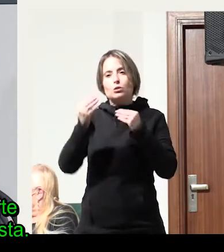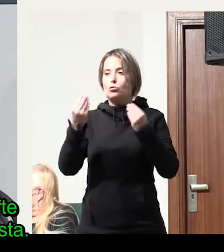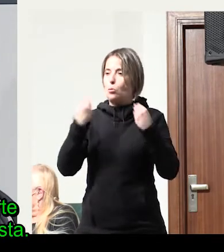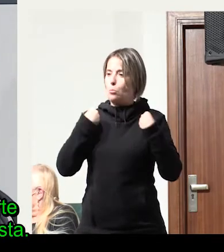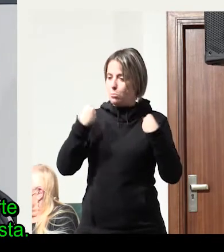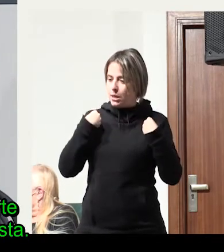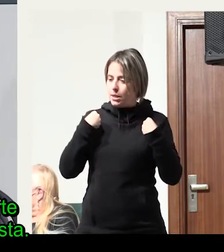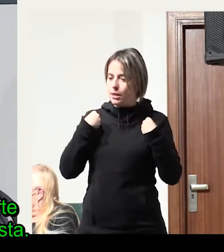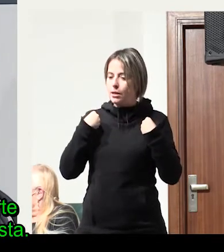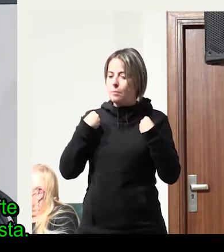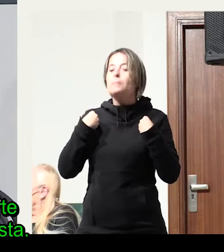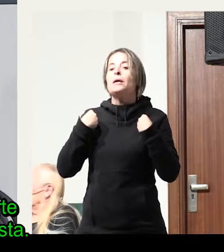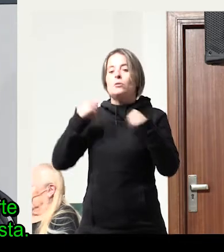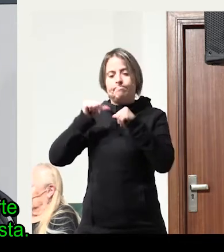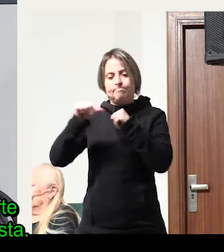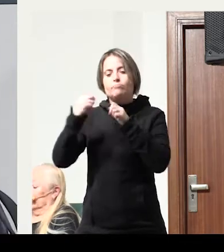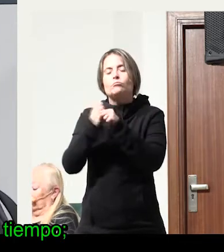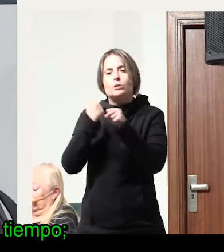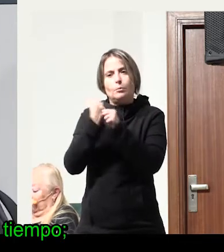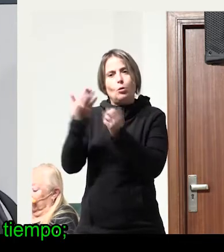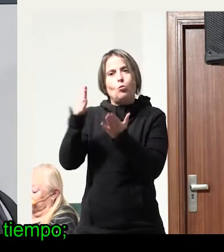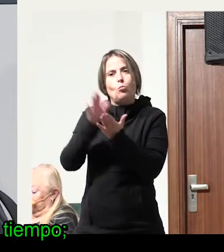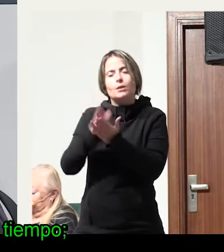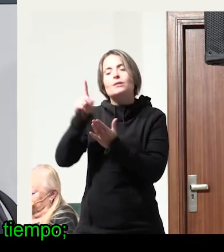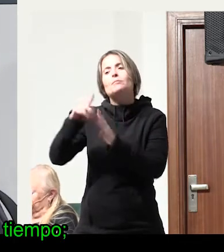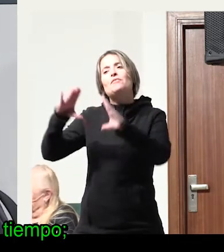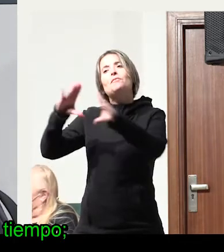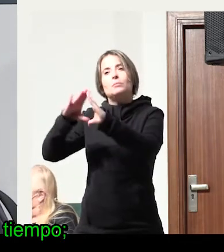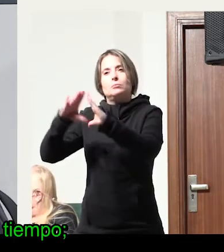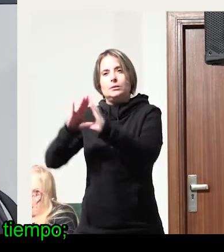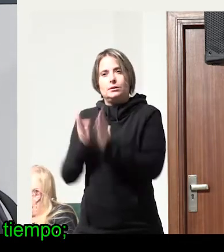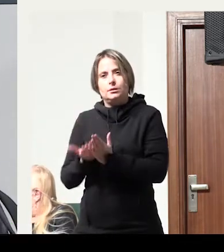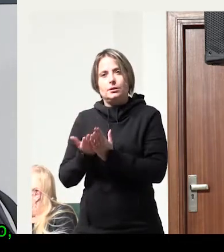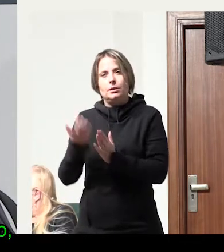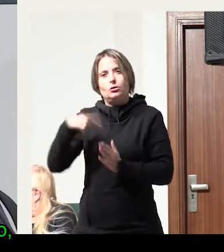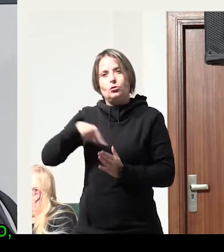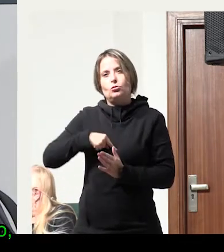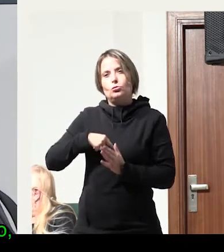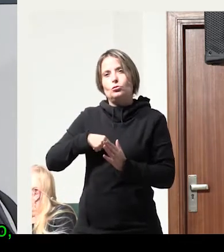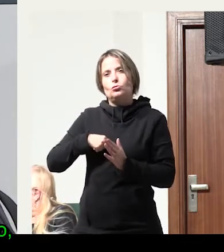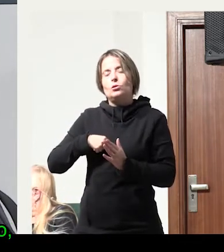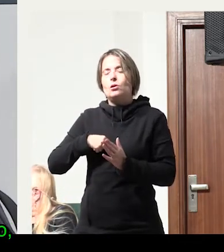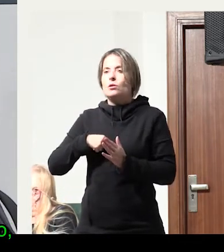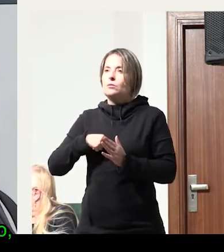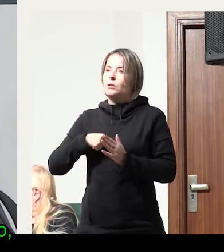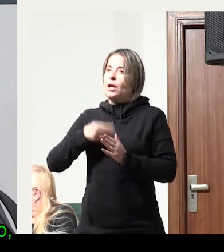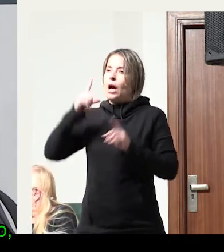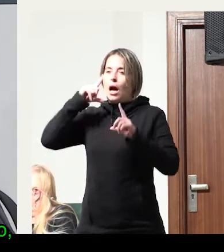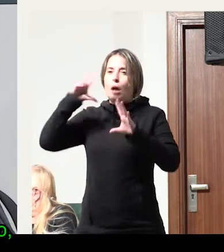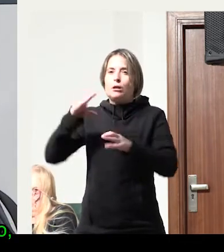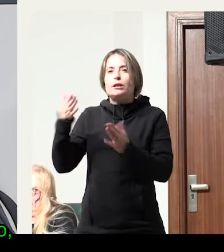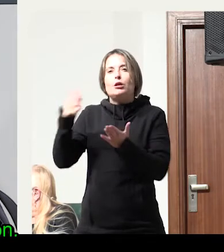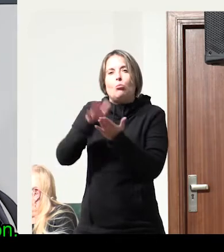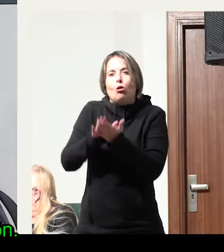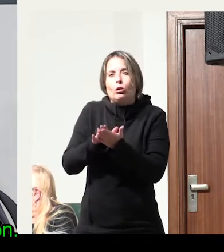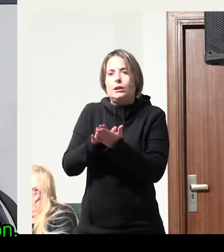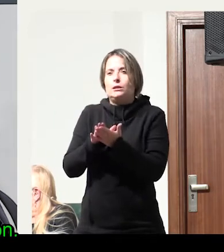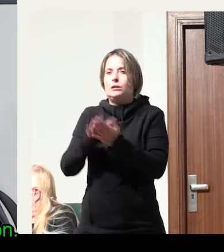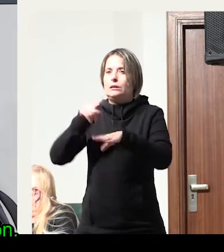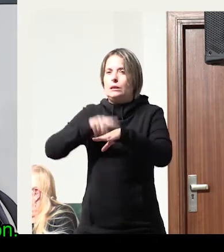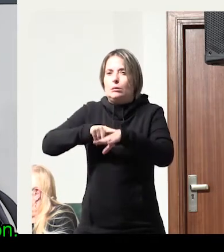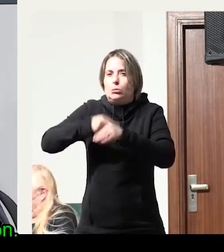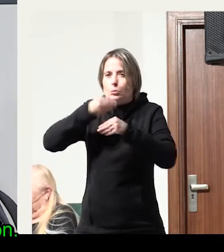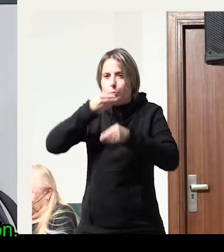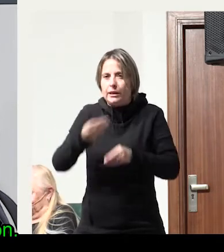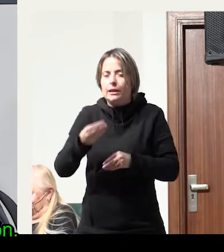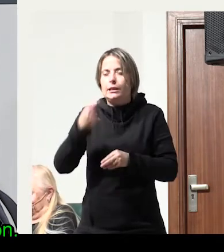trabajar también la muerte desde un punto de vista feminista, y tendremos que aprender a morir a tiempo, tendremos que aprender muchas cosas en ese camino, y creo que las feministas